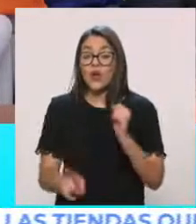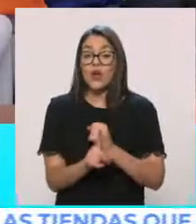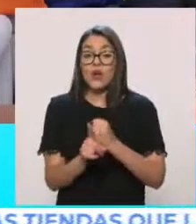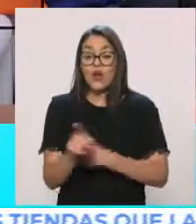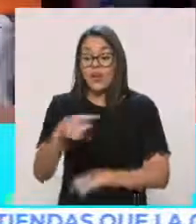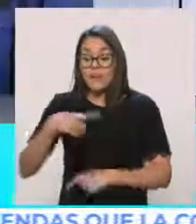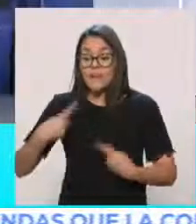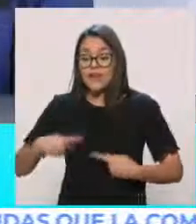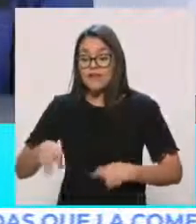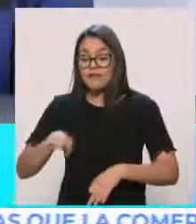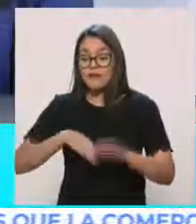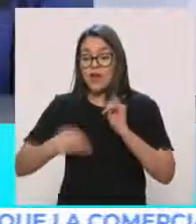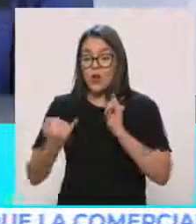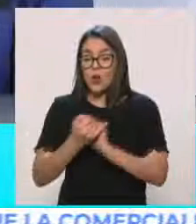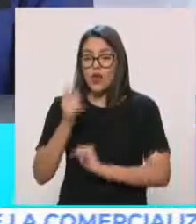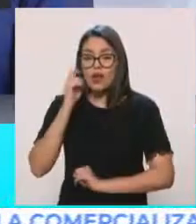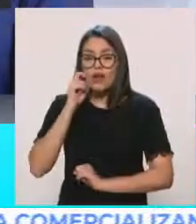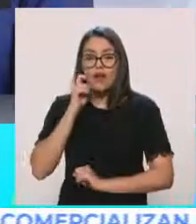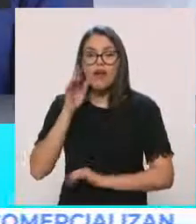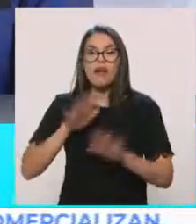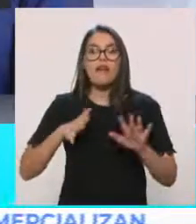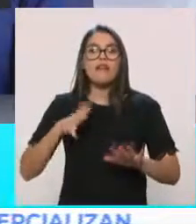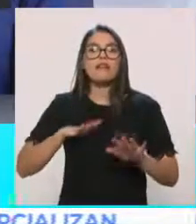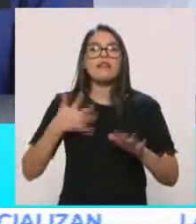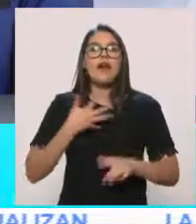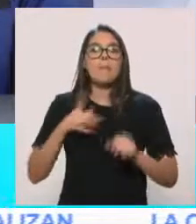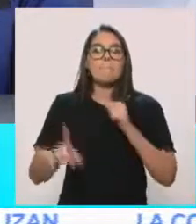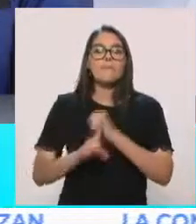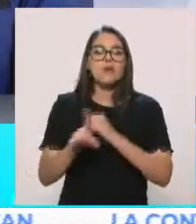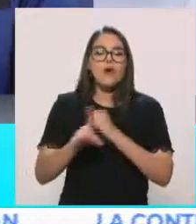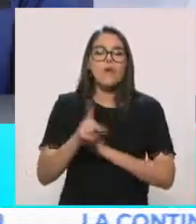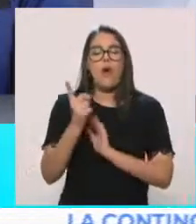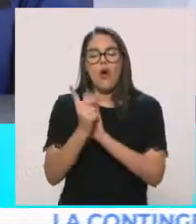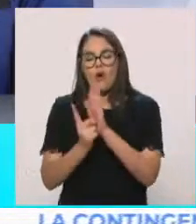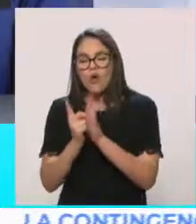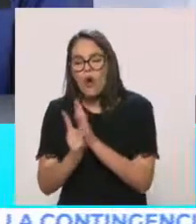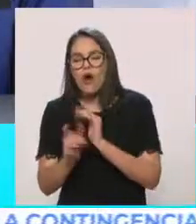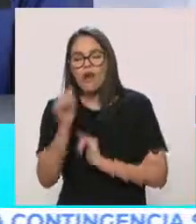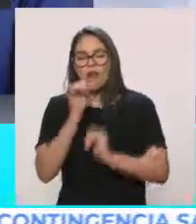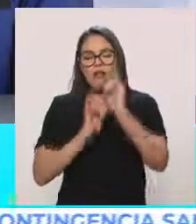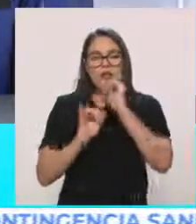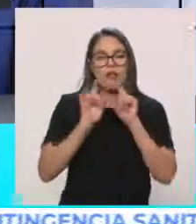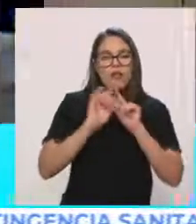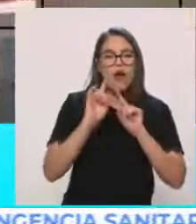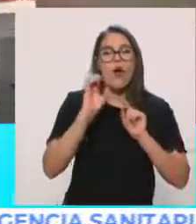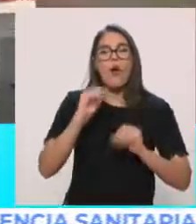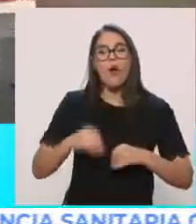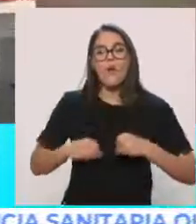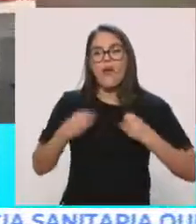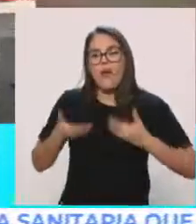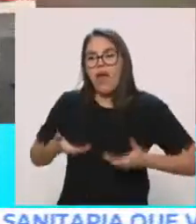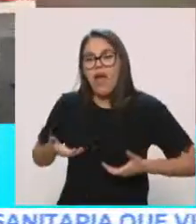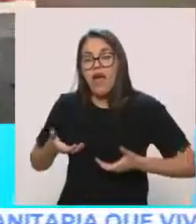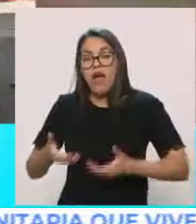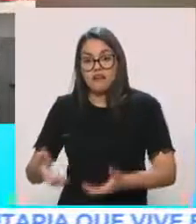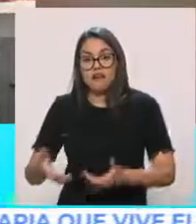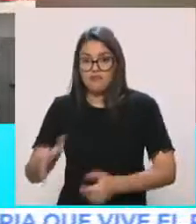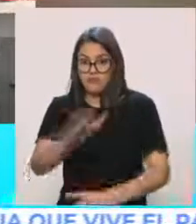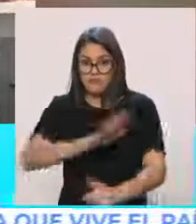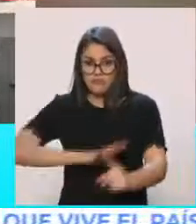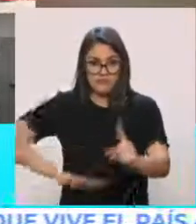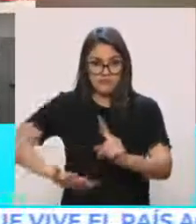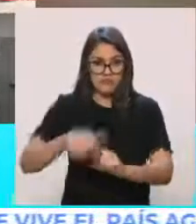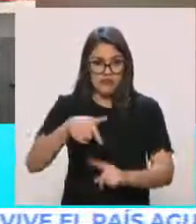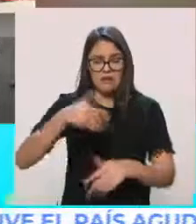ejerce, que tiene problemas con adicciones y también que viven en situación de calle. Ese sector está